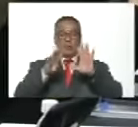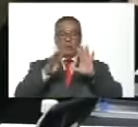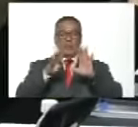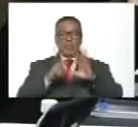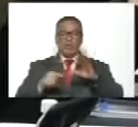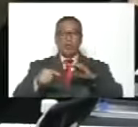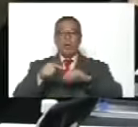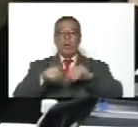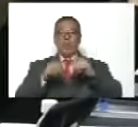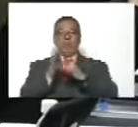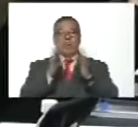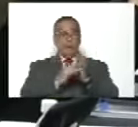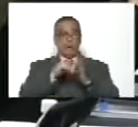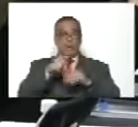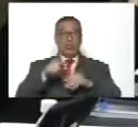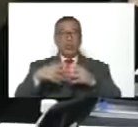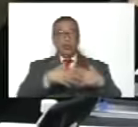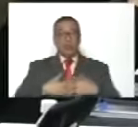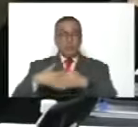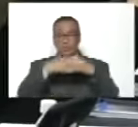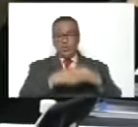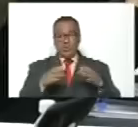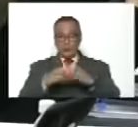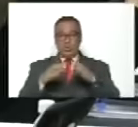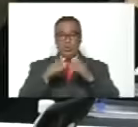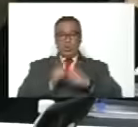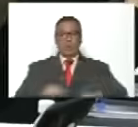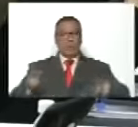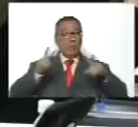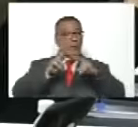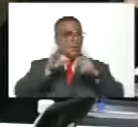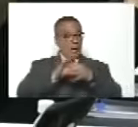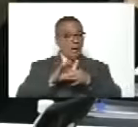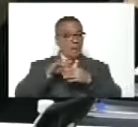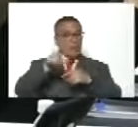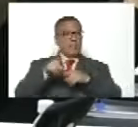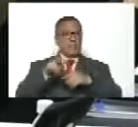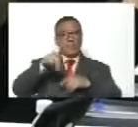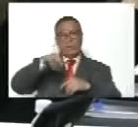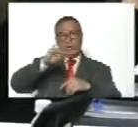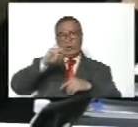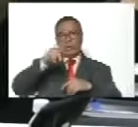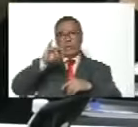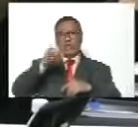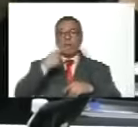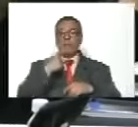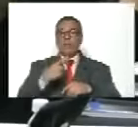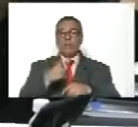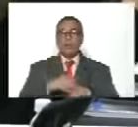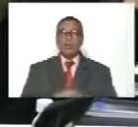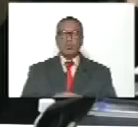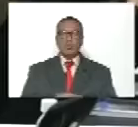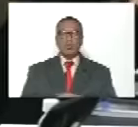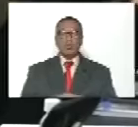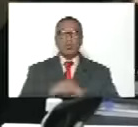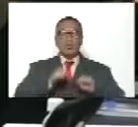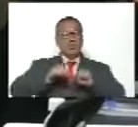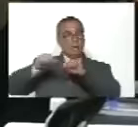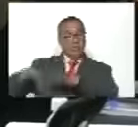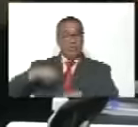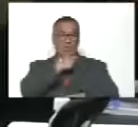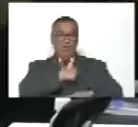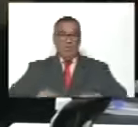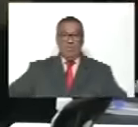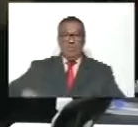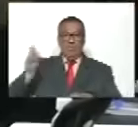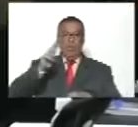gobierno de Estados Unidos, en una Asamblea General de Naciones Unidas, a través de su embajadora Nikki Haley, pide nada más y nada menos que la renuncia del